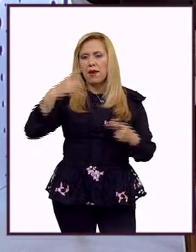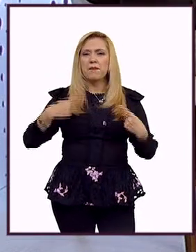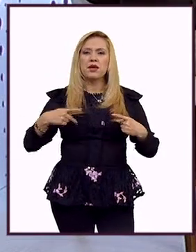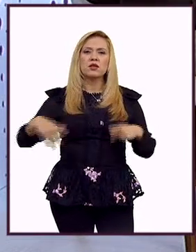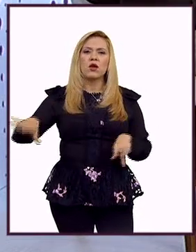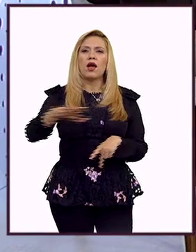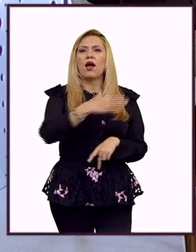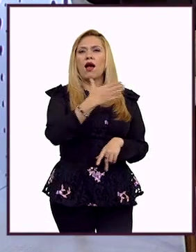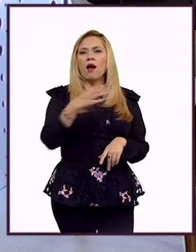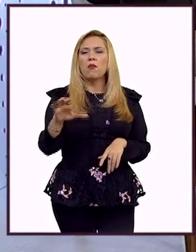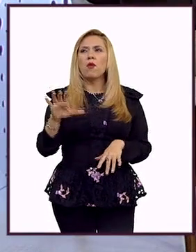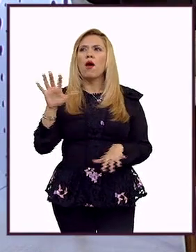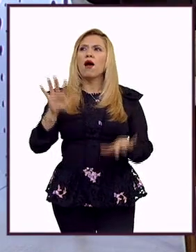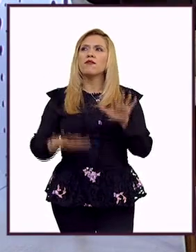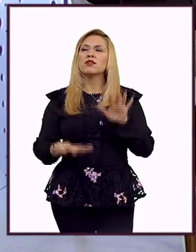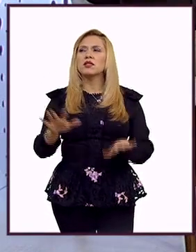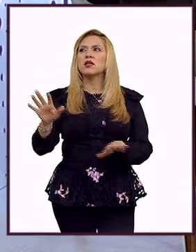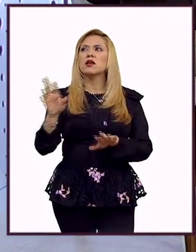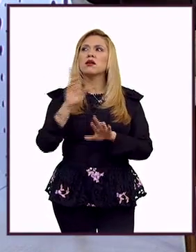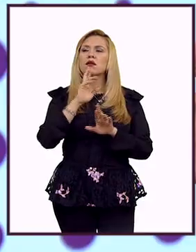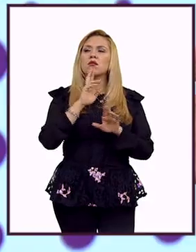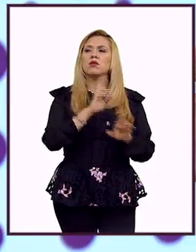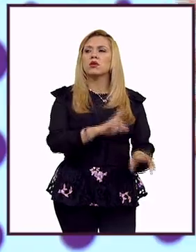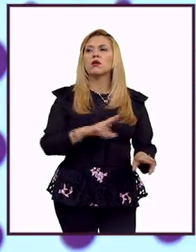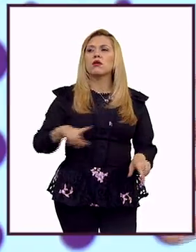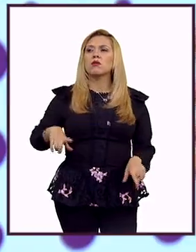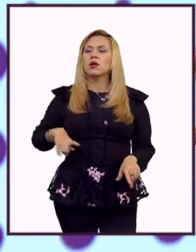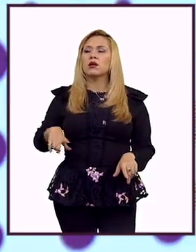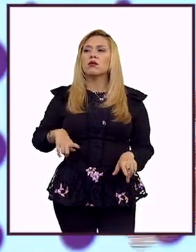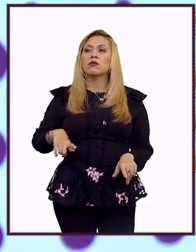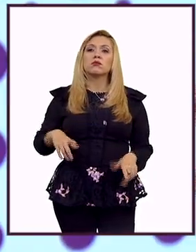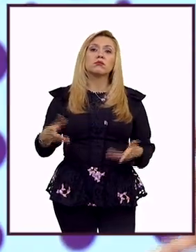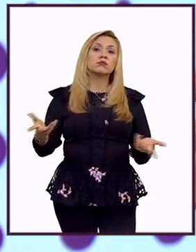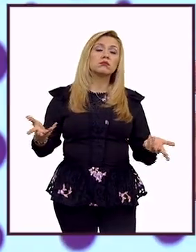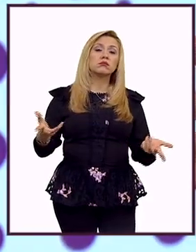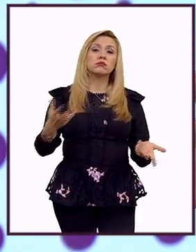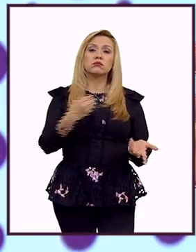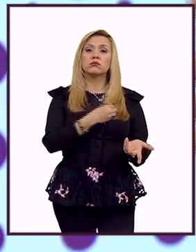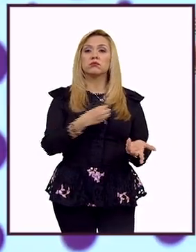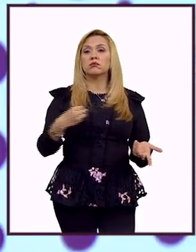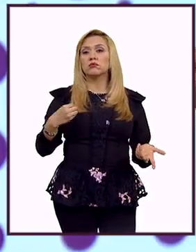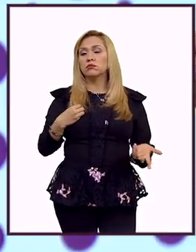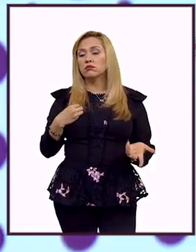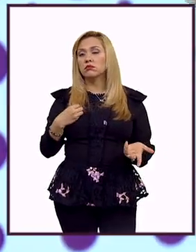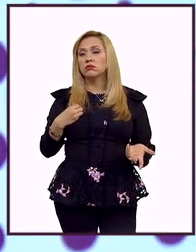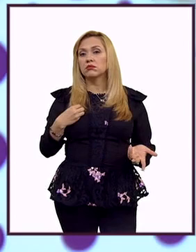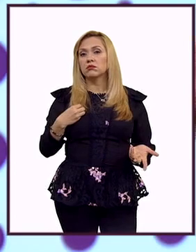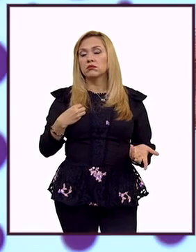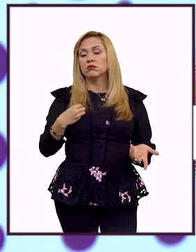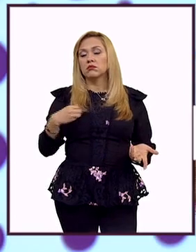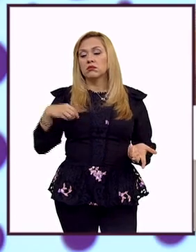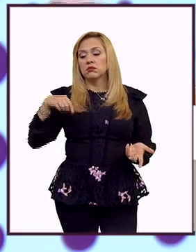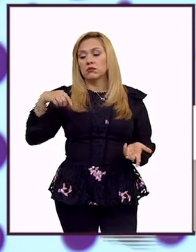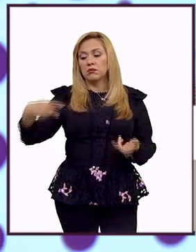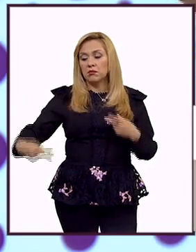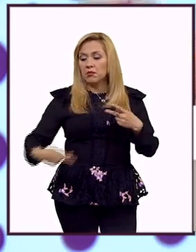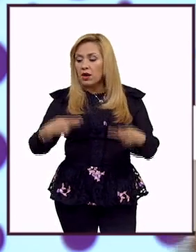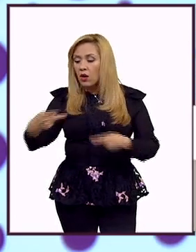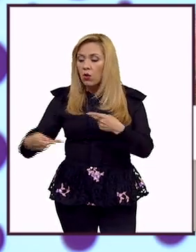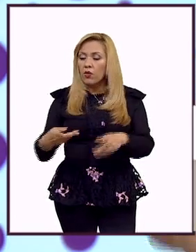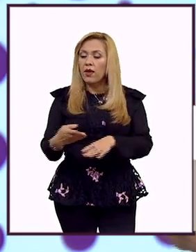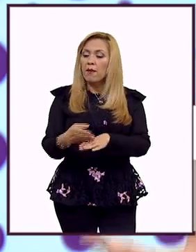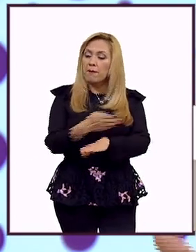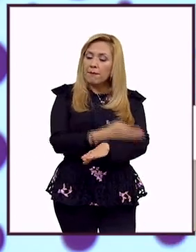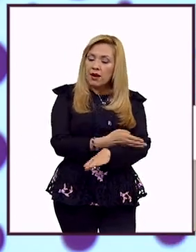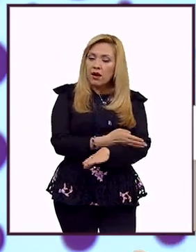campesina, muchas veces la respuesta del Estado era que su obligación frente a de consulta previa o de derecho a